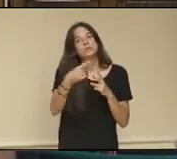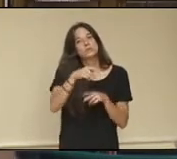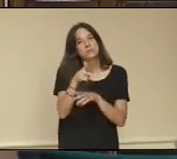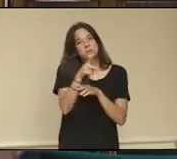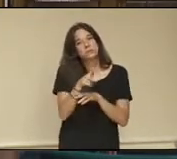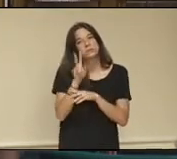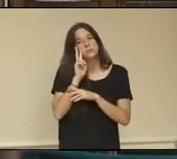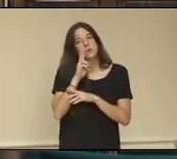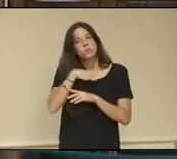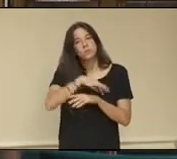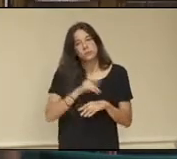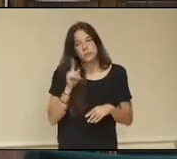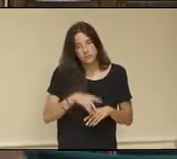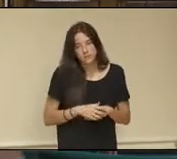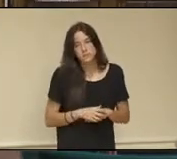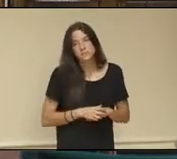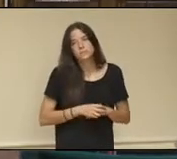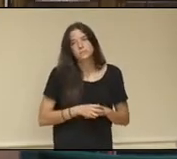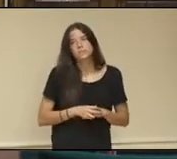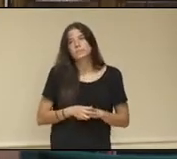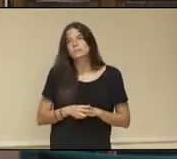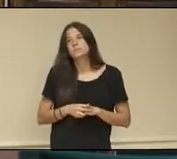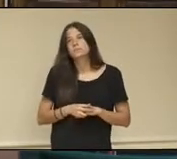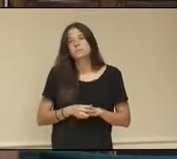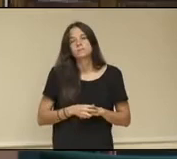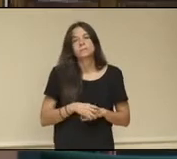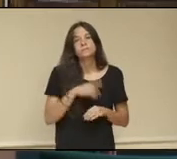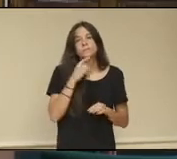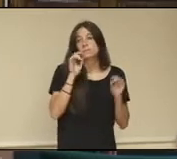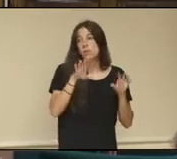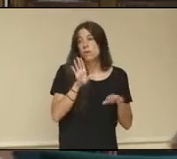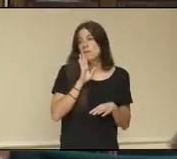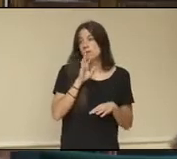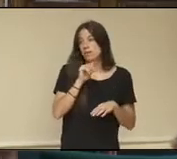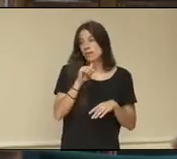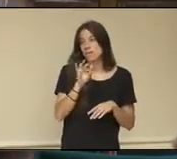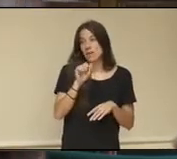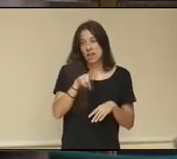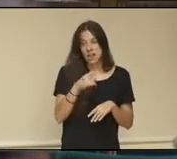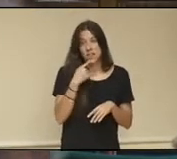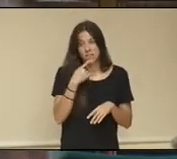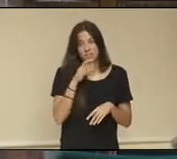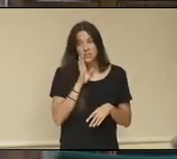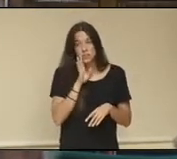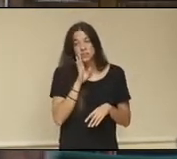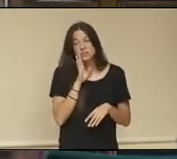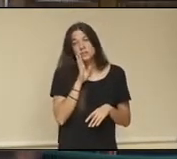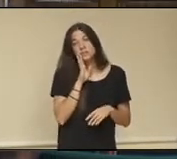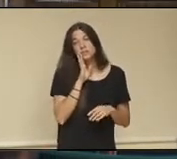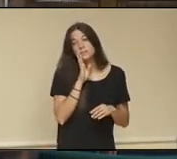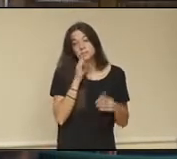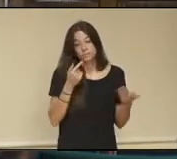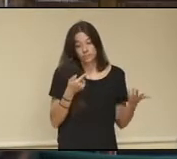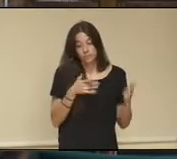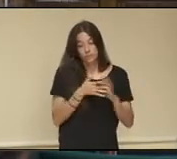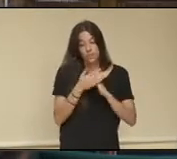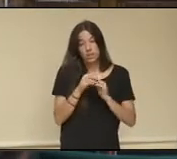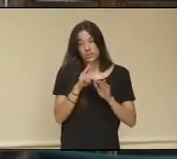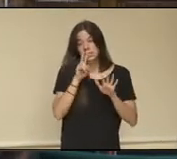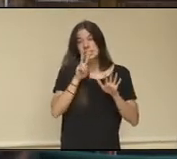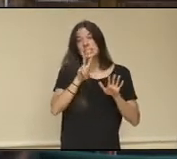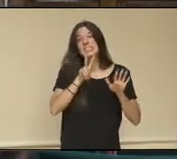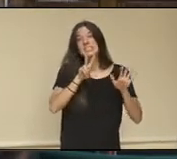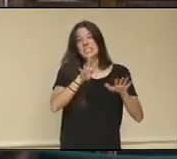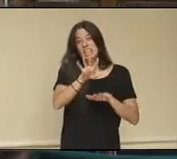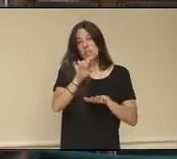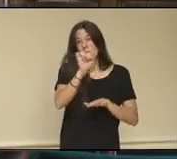¿no? Como ha dicho Rafael, no podría ser de otra manera que en estos 75